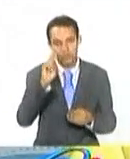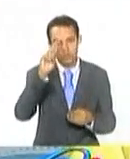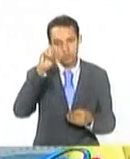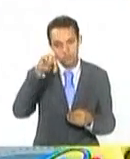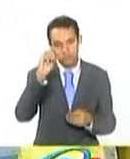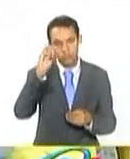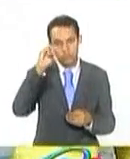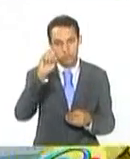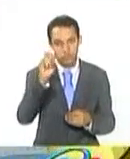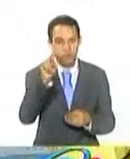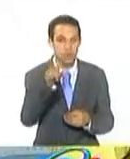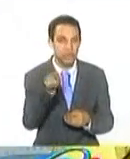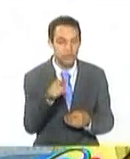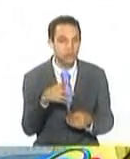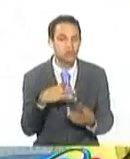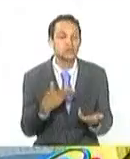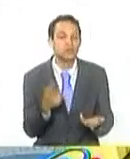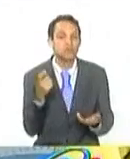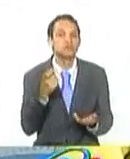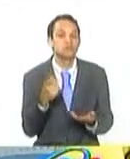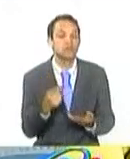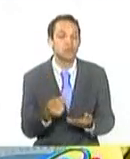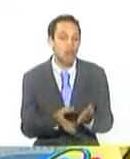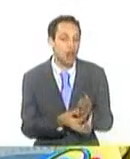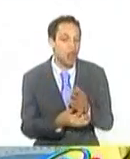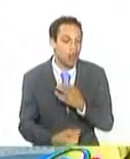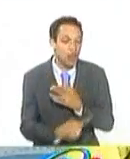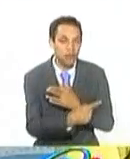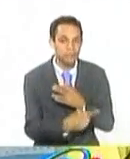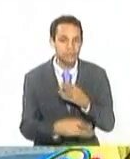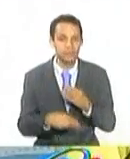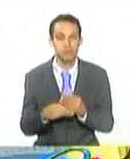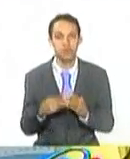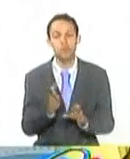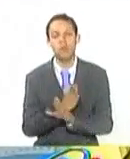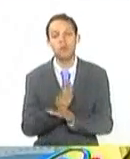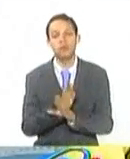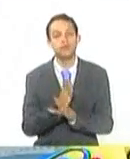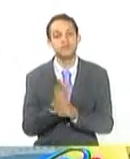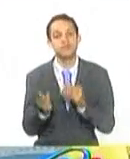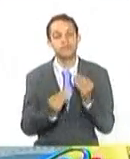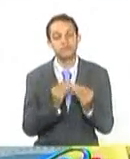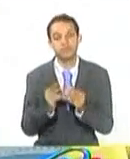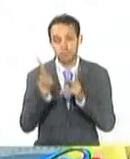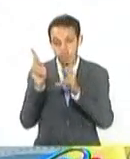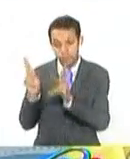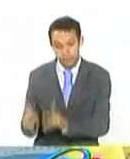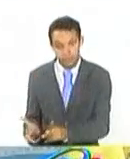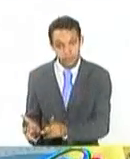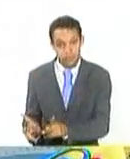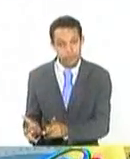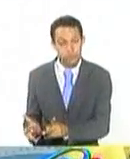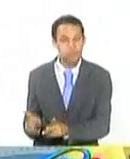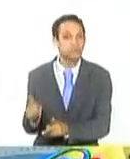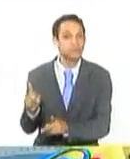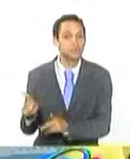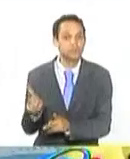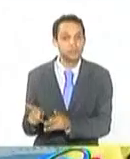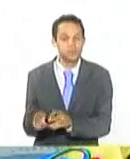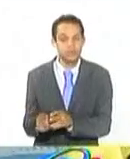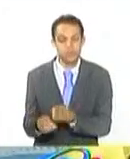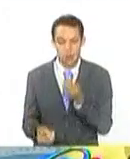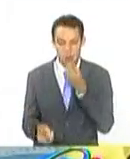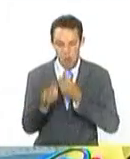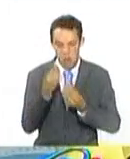tengo eso no tengo hormonas ahora el problema es que la gente está comiendo más grasas de